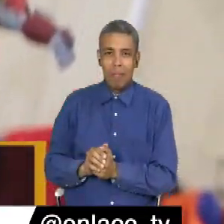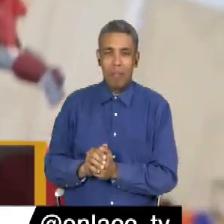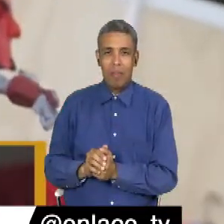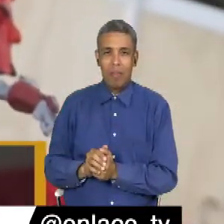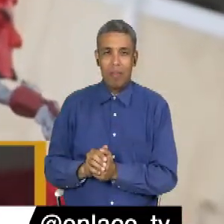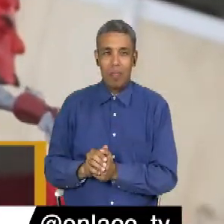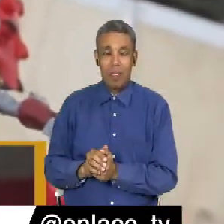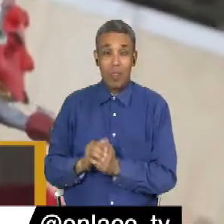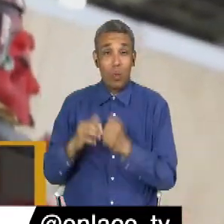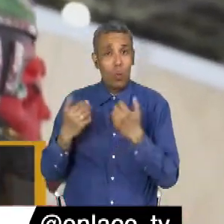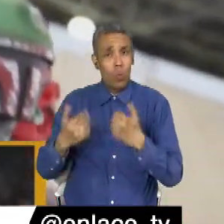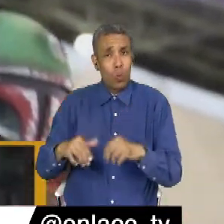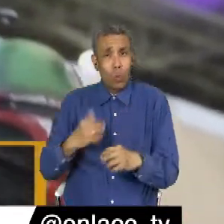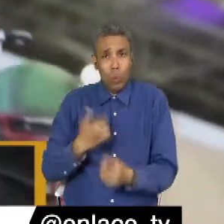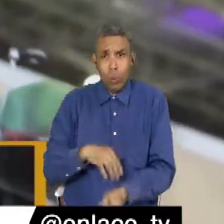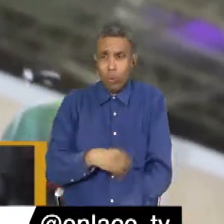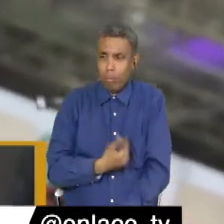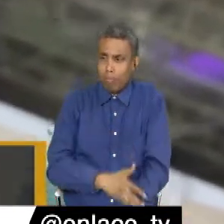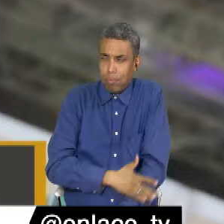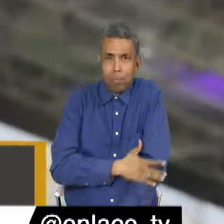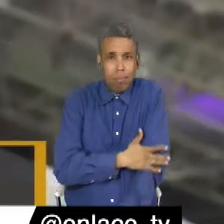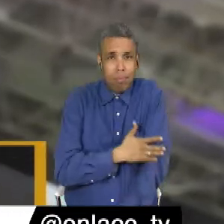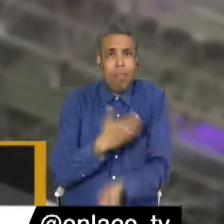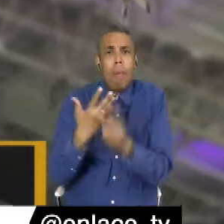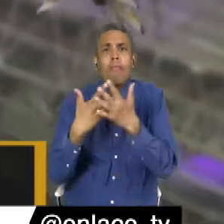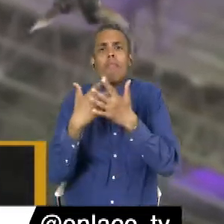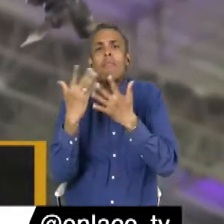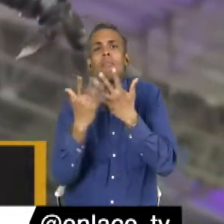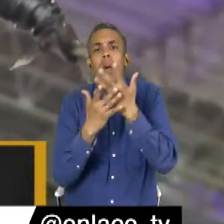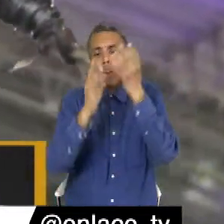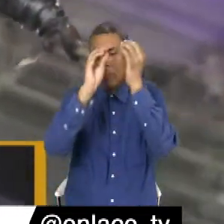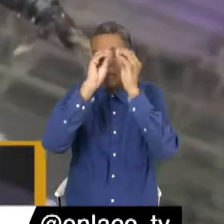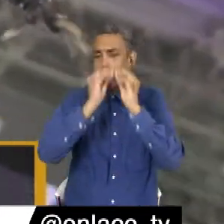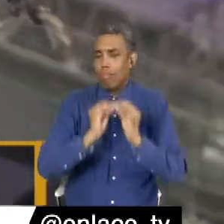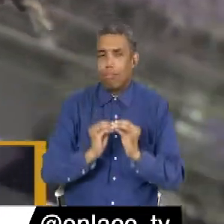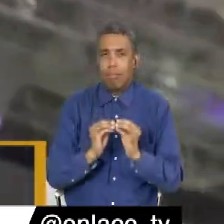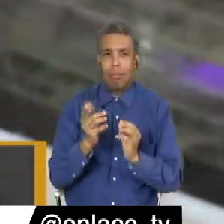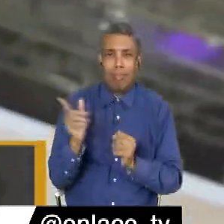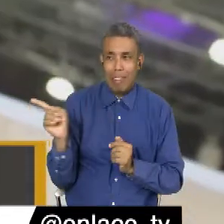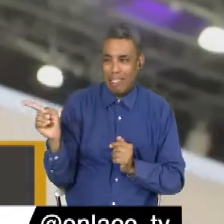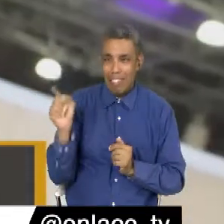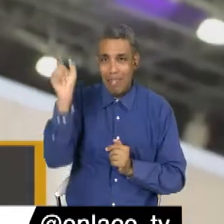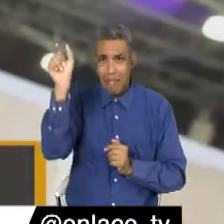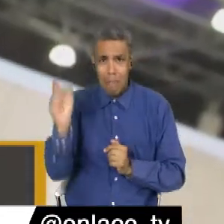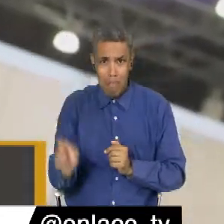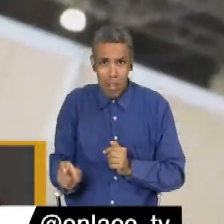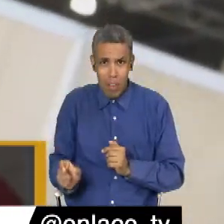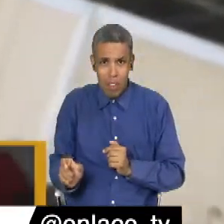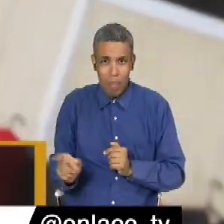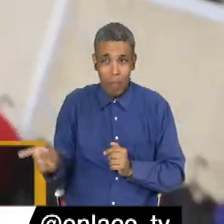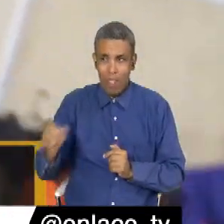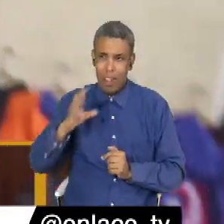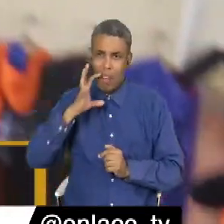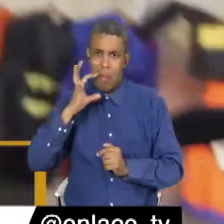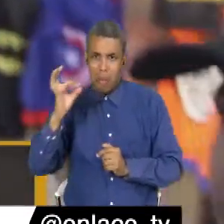es sorprendente. Un trabajo hecho a mano por un artista colombiano que está presente en la Comic Con Colombia